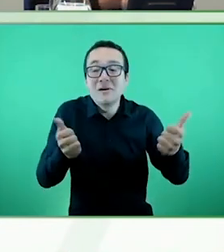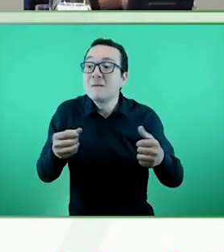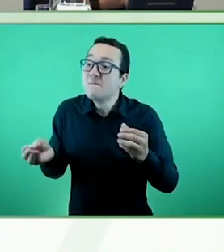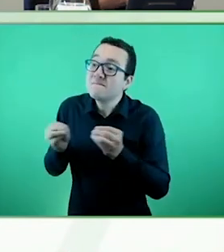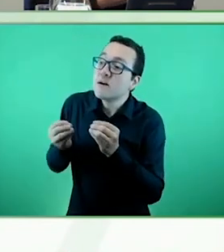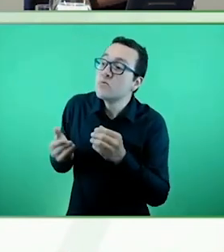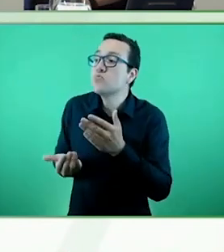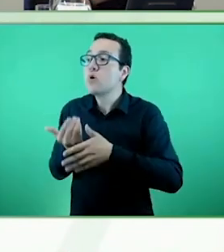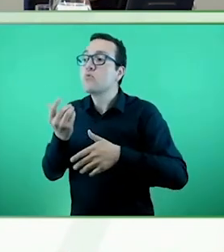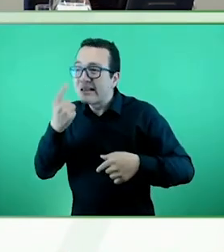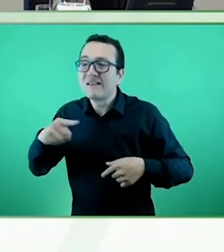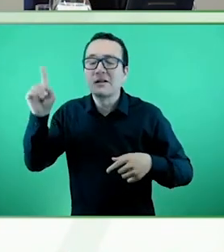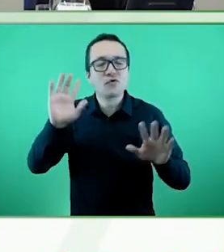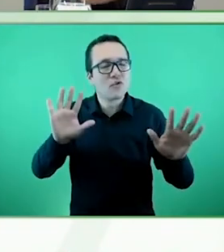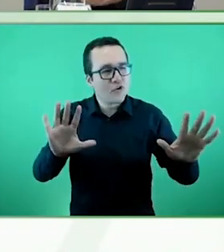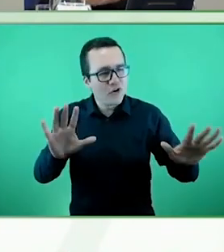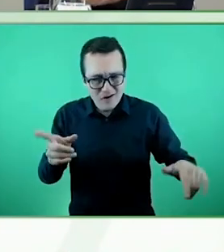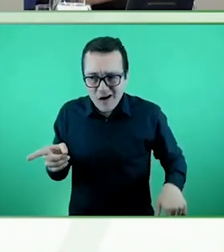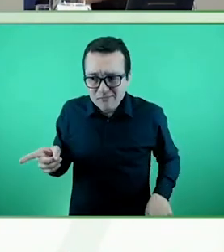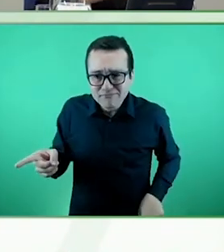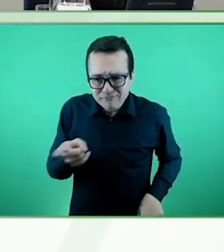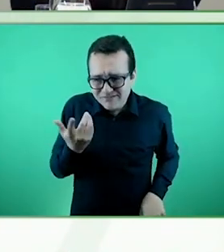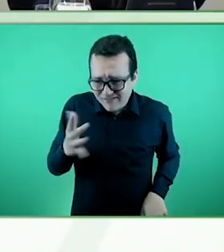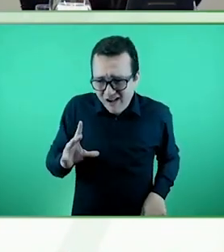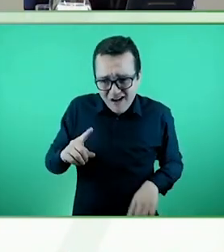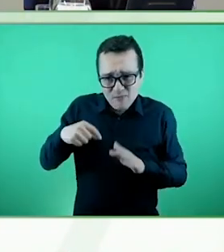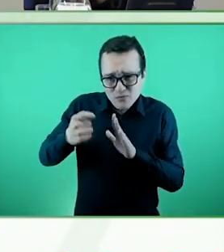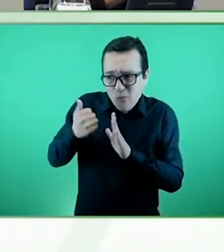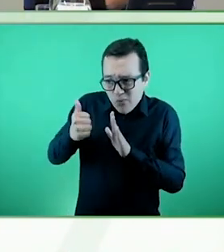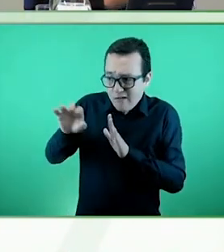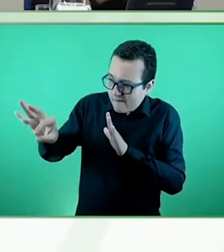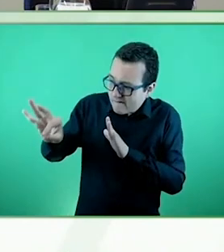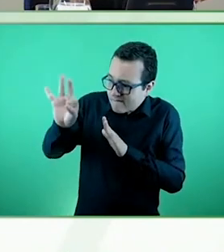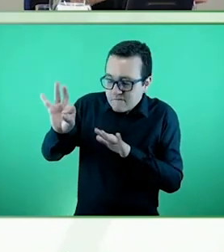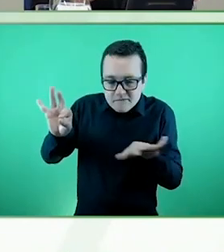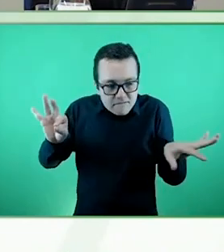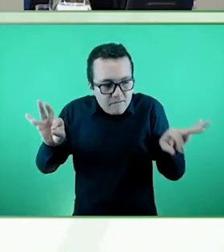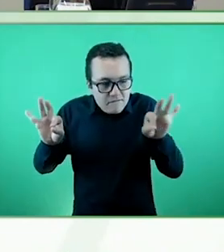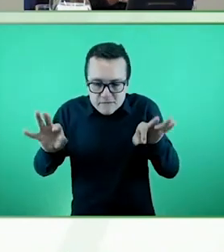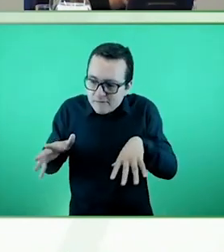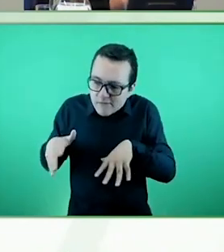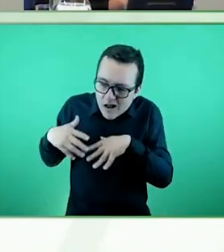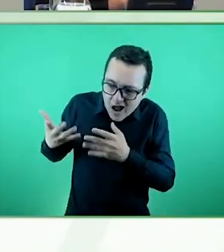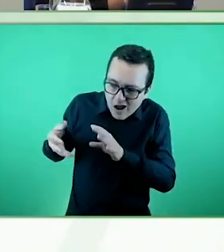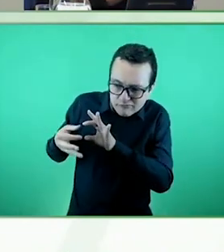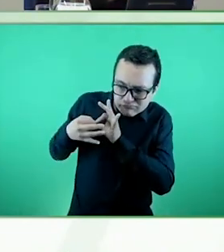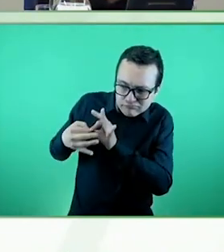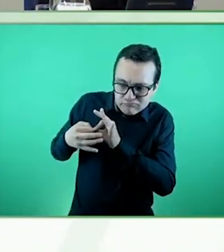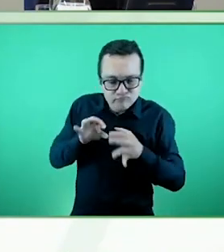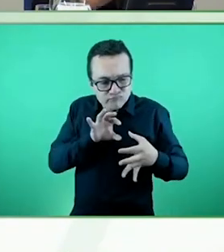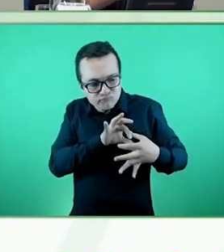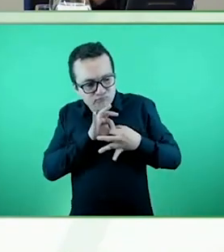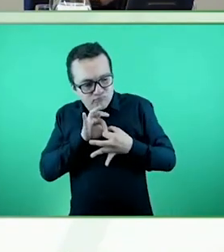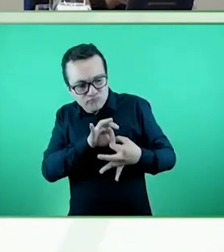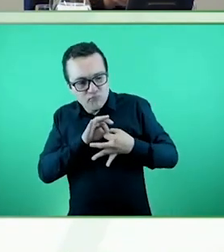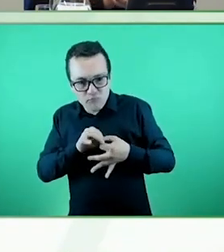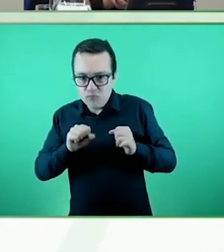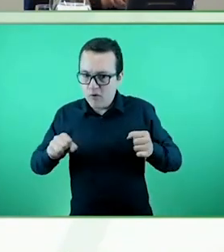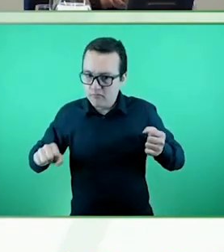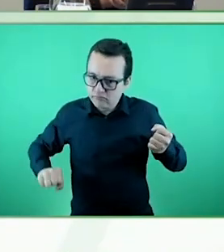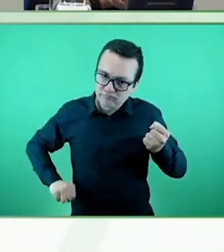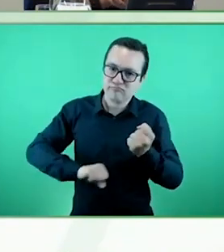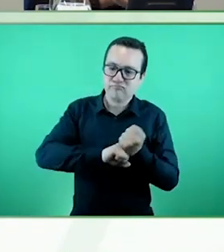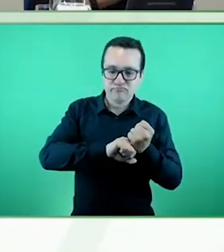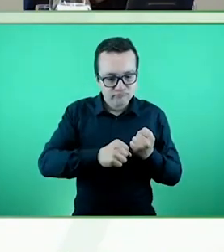siendo desarrolladas y tenemos que poner atención y ver dónde es que podemos dar las manos y sumarnos a lo que está ya